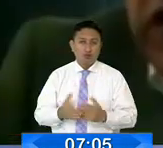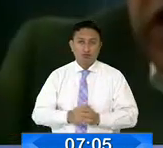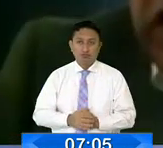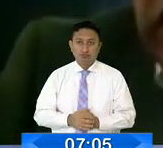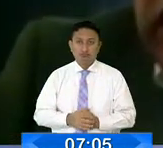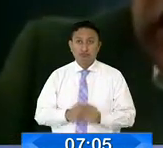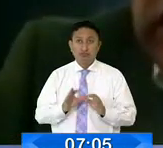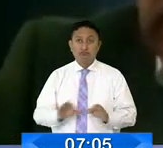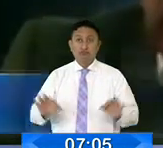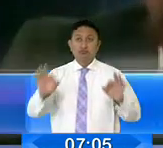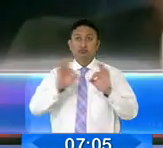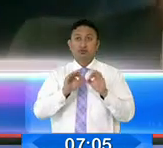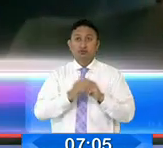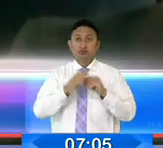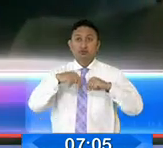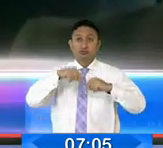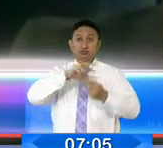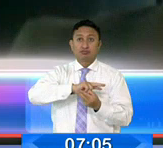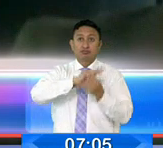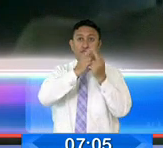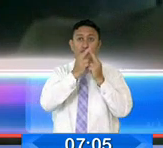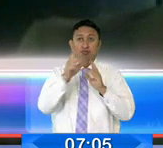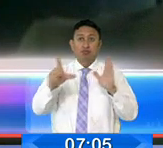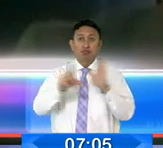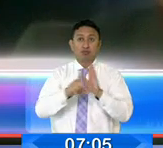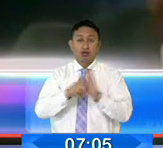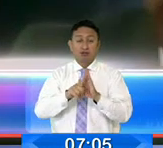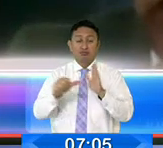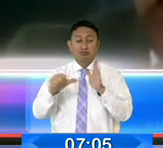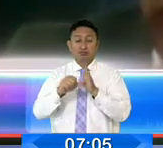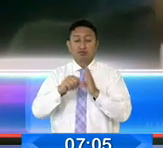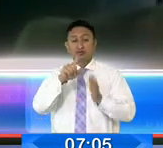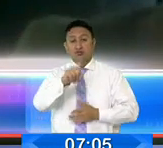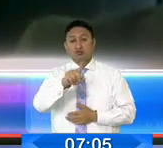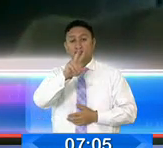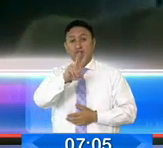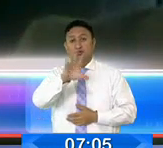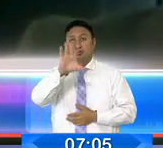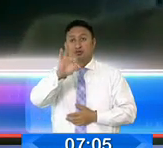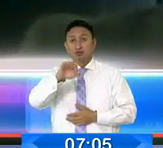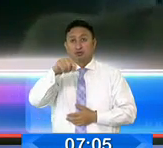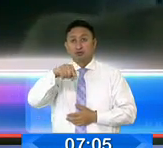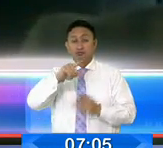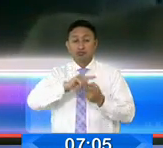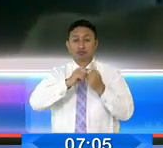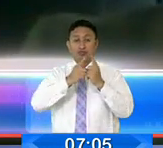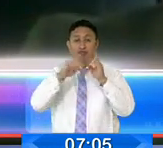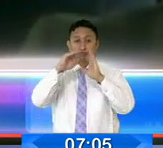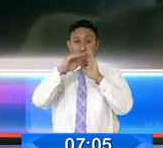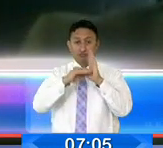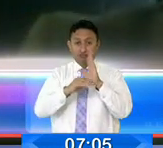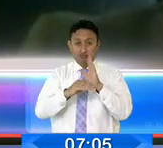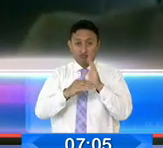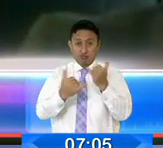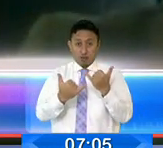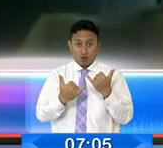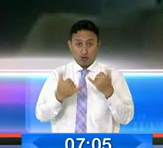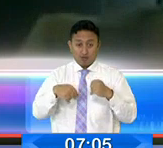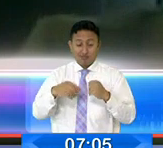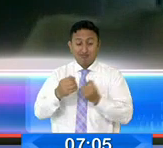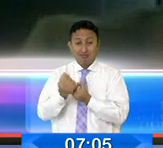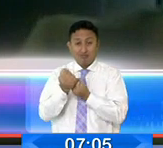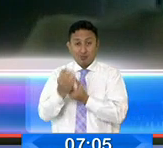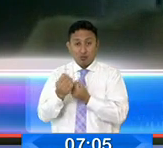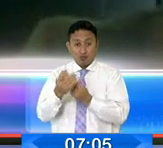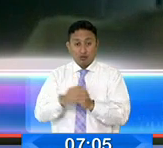Es importante que en esta reforma a la ley, cuando se hable del artículo 129, en los cambios del orden del día y como se está en el informe, que